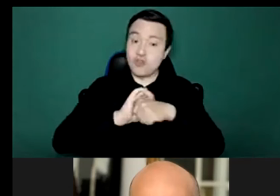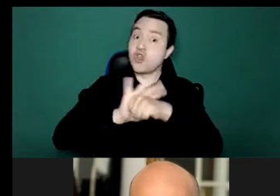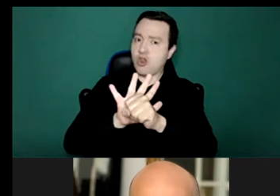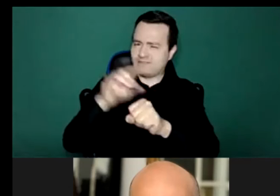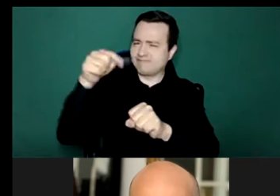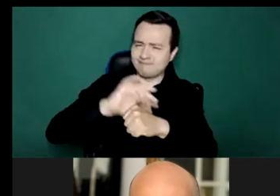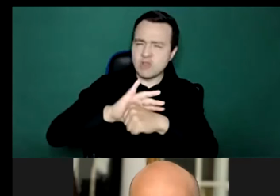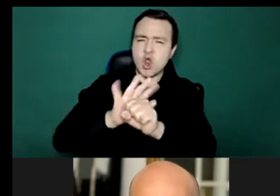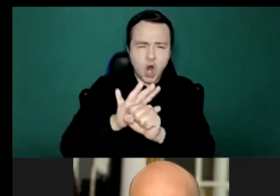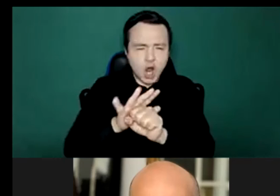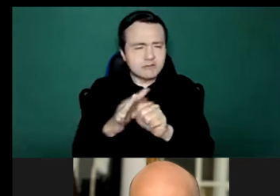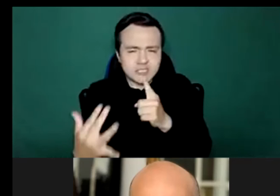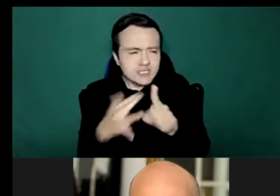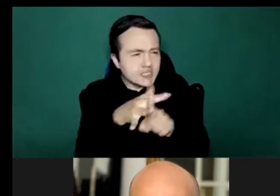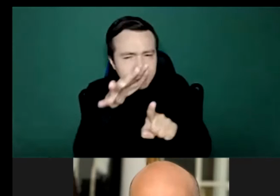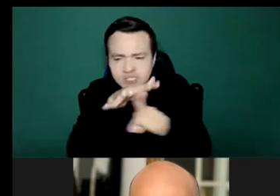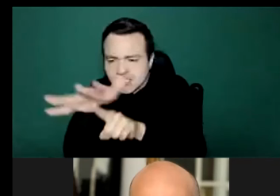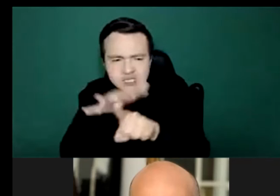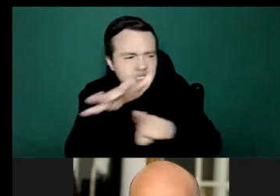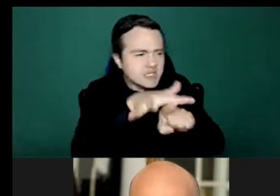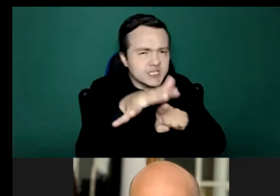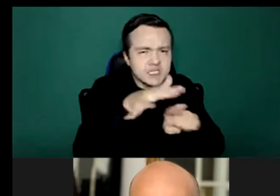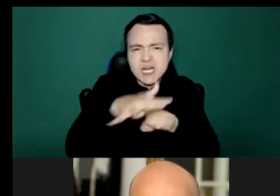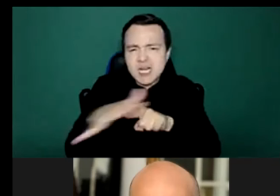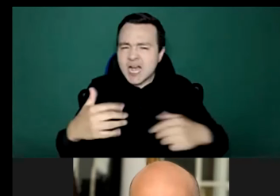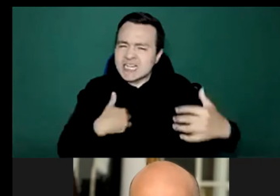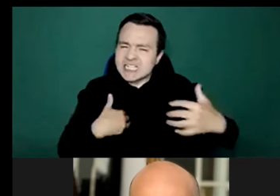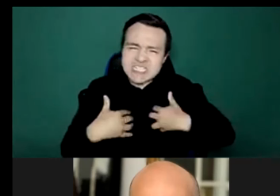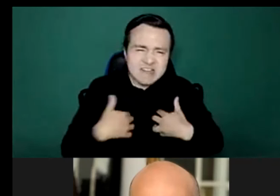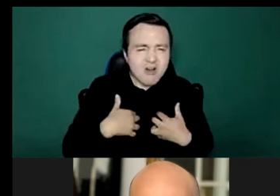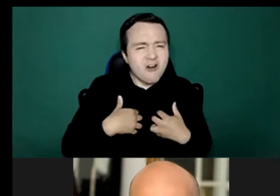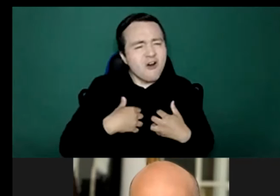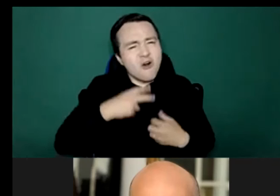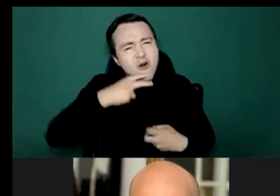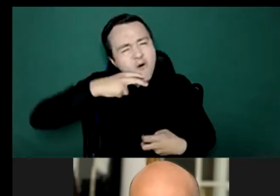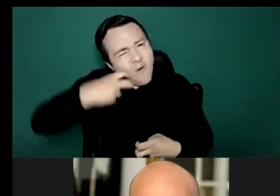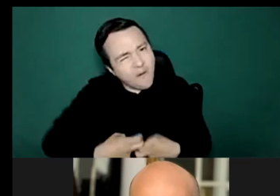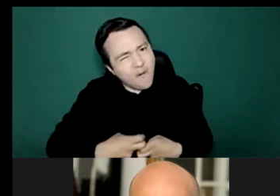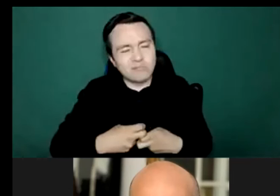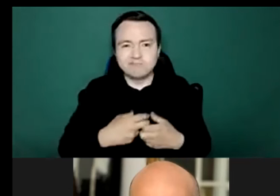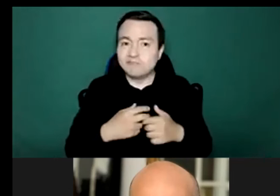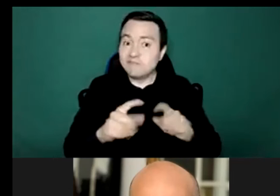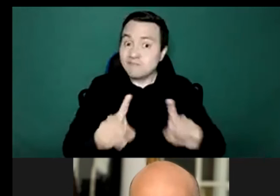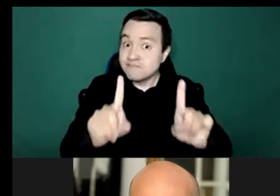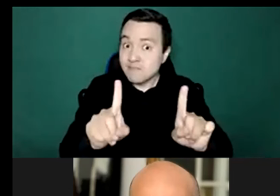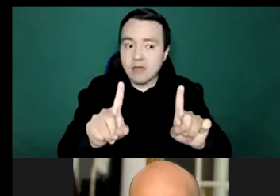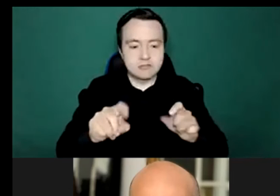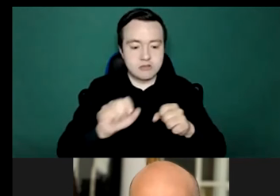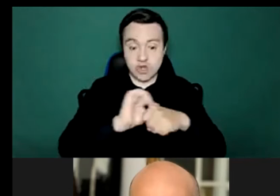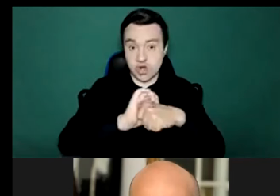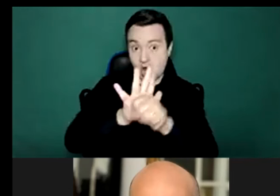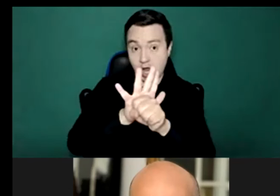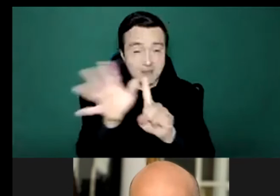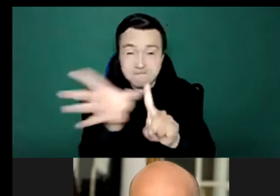quitando la pandemia de COVID-19, pero también tiempos de mucho aprendizaje. Entre las